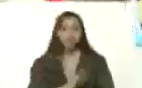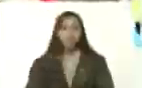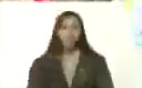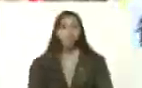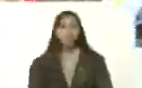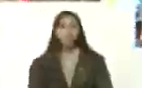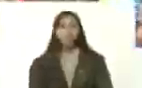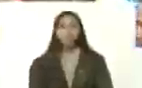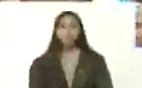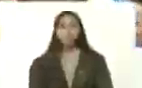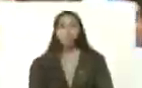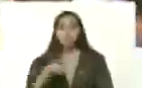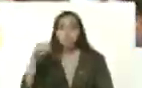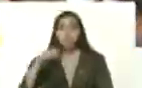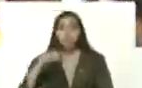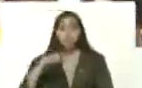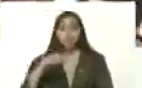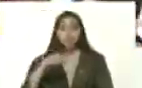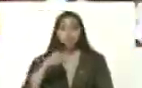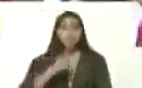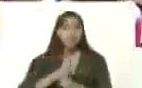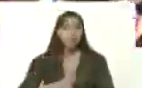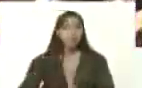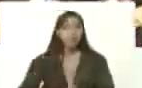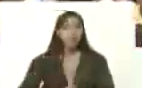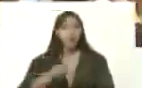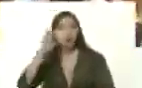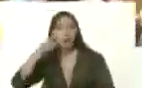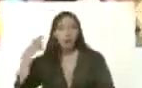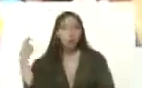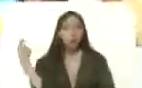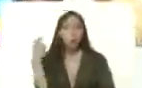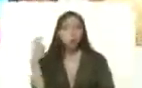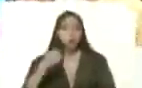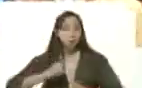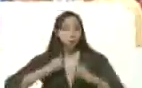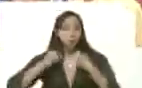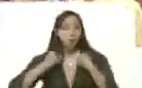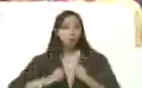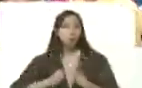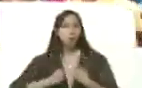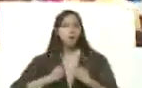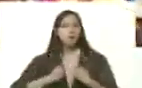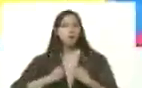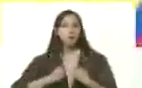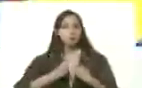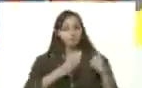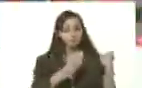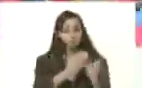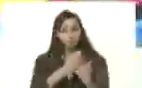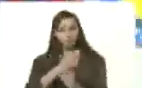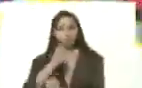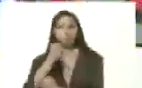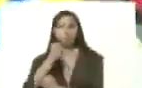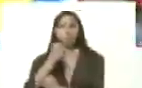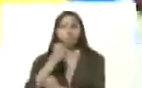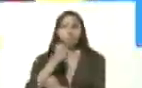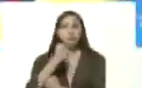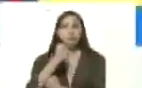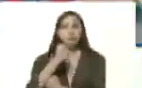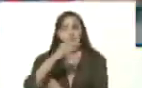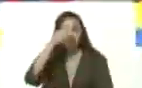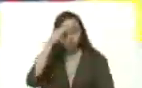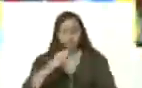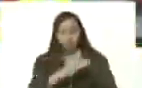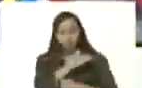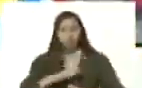Y ahí está un pueblo, columna vertebral. Ahí está una Fuerza Armada Nacional Bolivariana, columna vertebral.